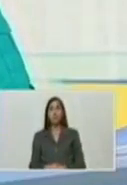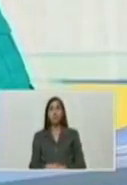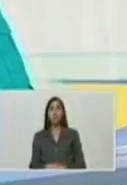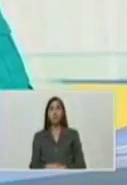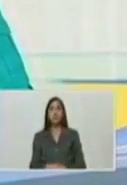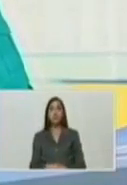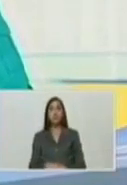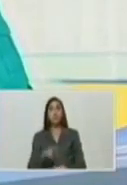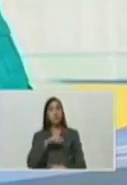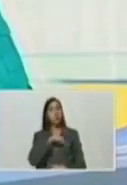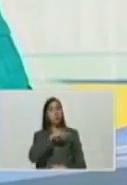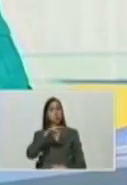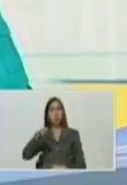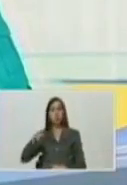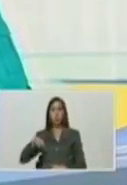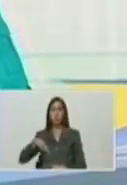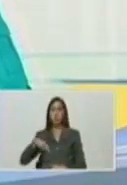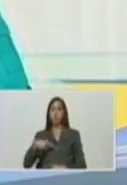hemos venido